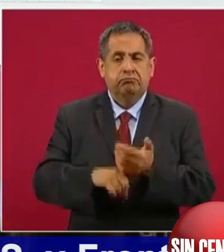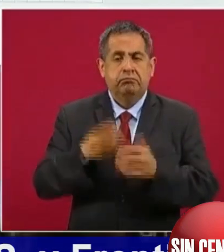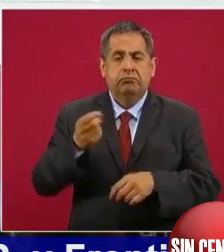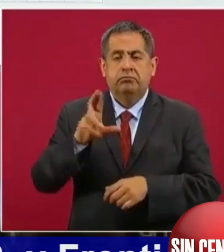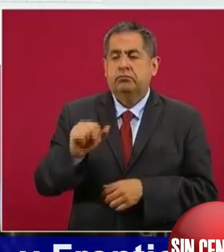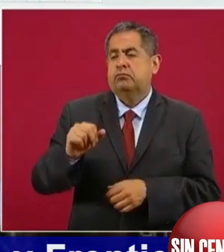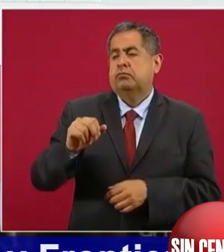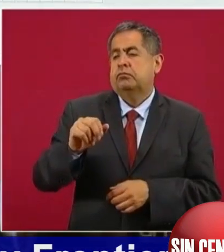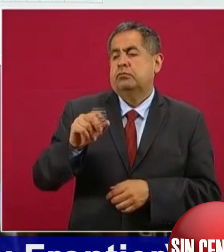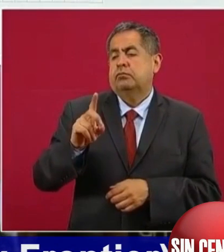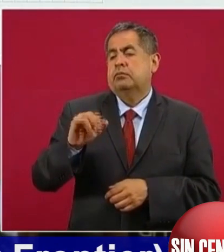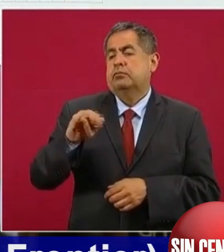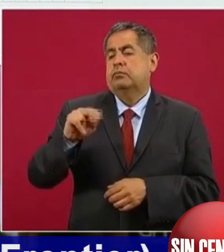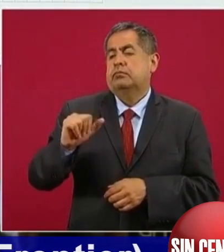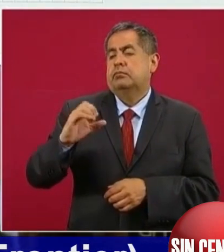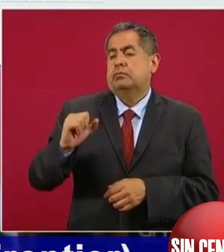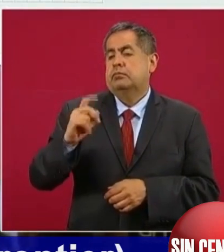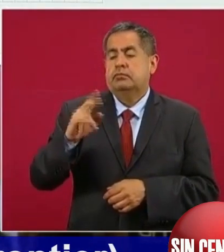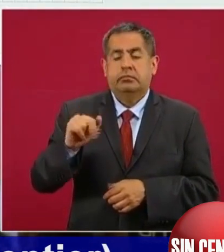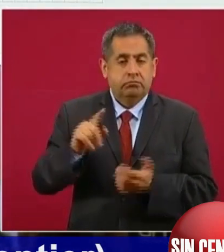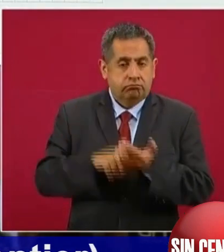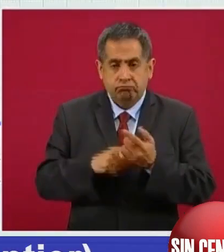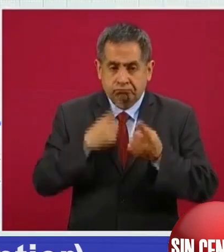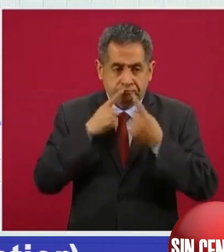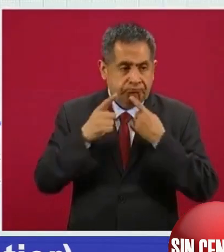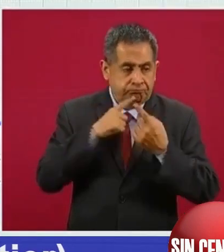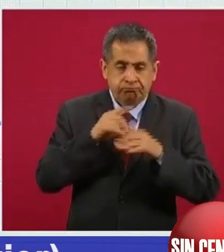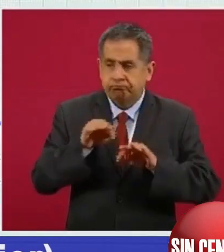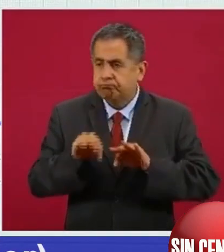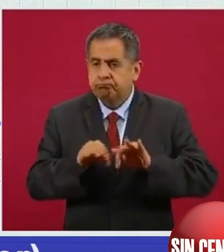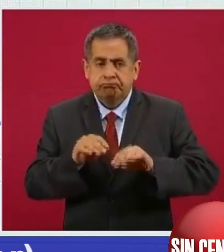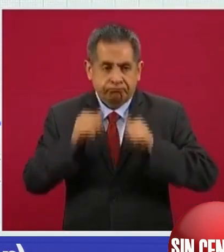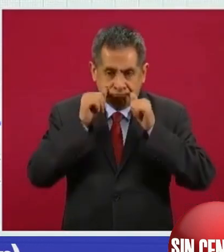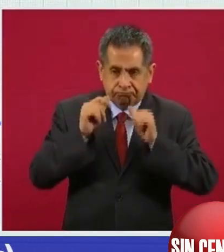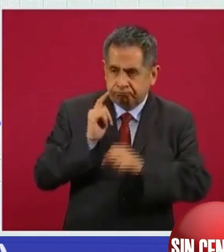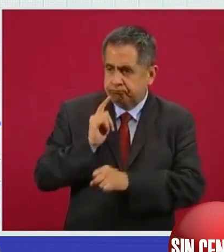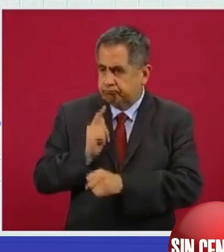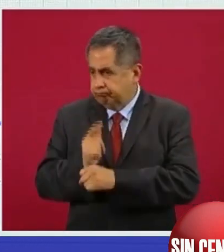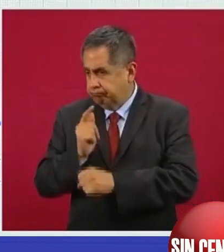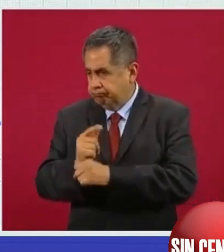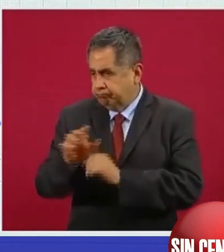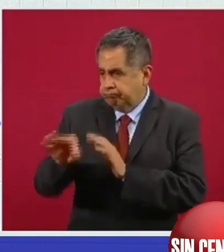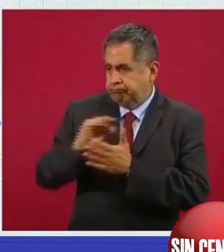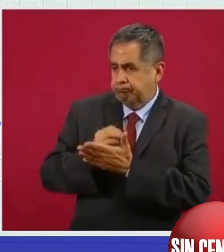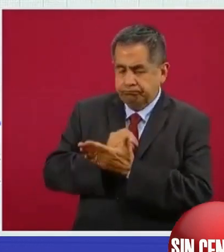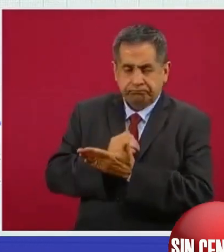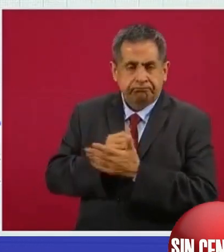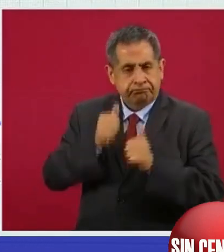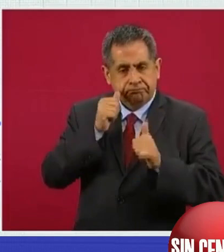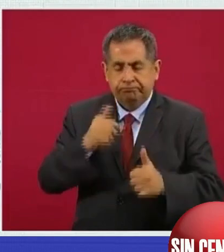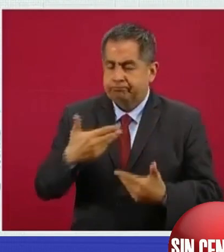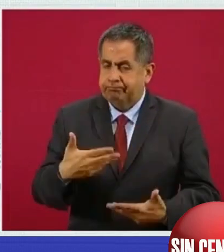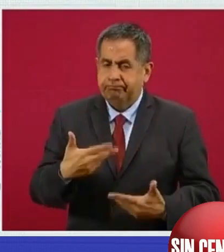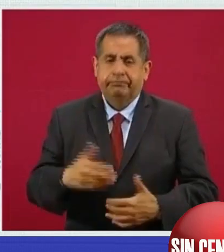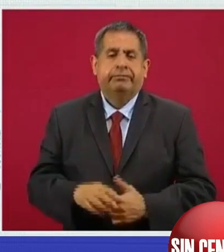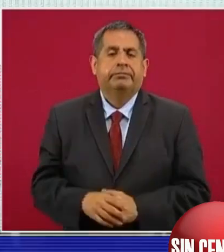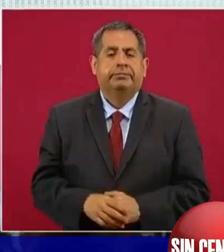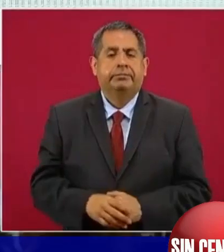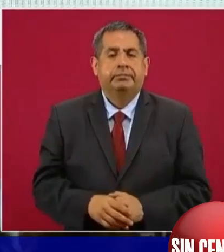doctora Diana Carpio, por el trabajo de alcance comunitario para la detección temprana y referencia de casos. La